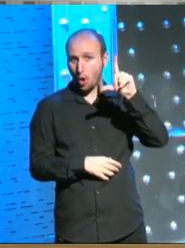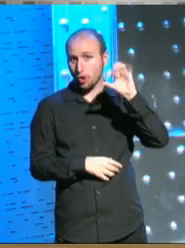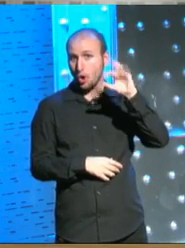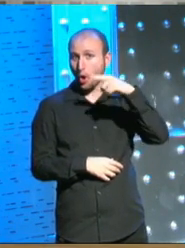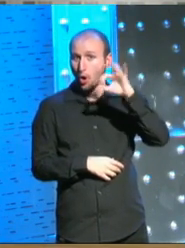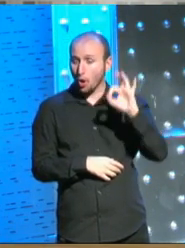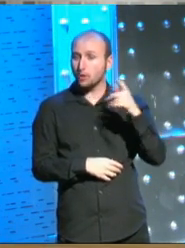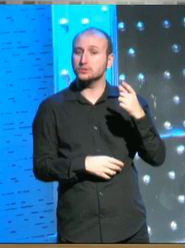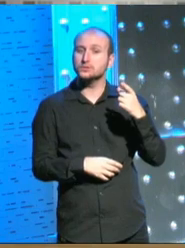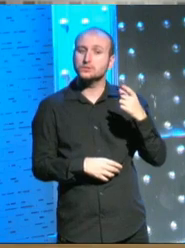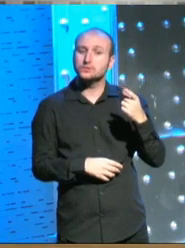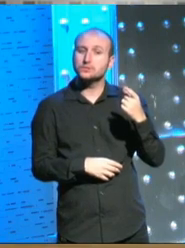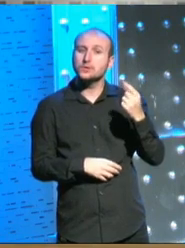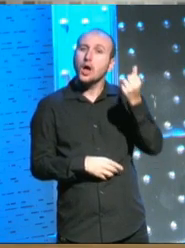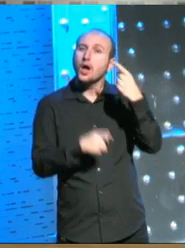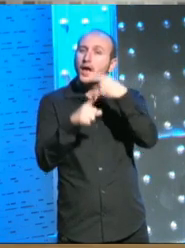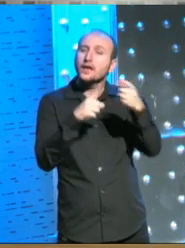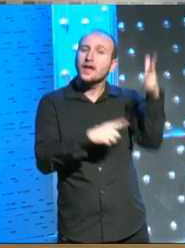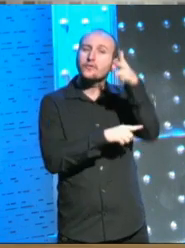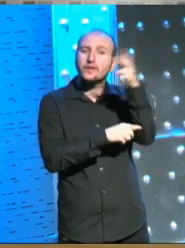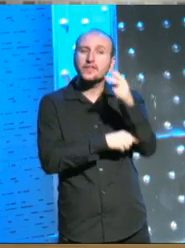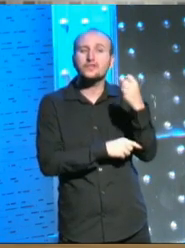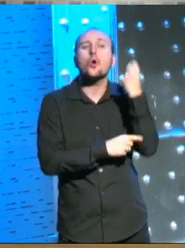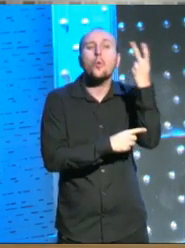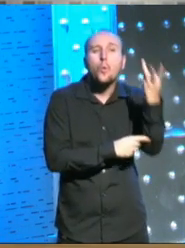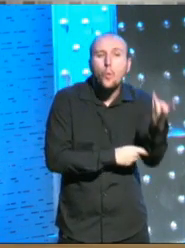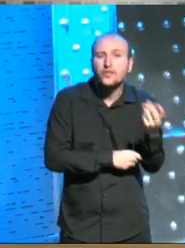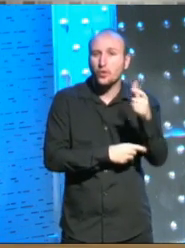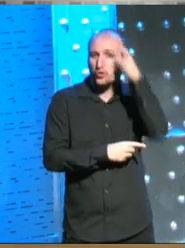aproximadamente, ¿cuánto material habéis rodado? Me dijo, pues como 40 horas.